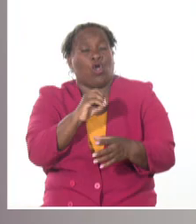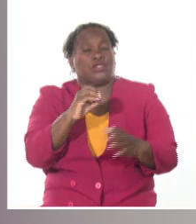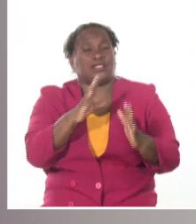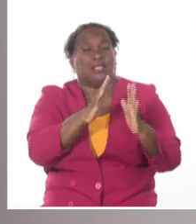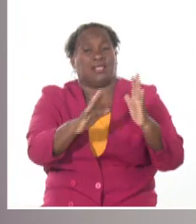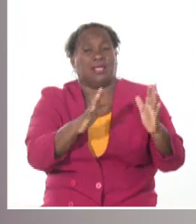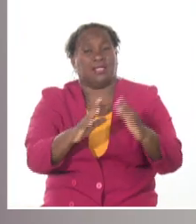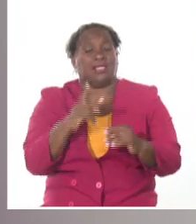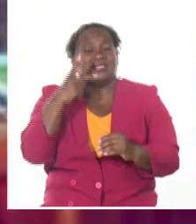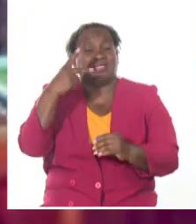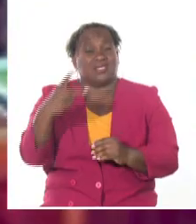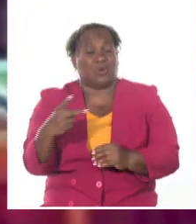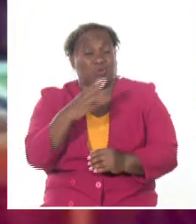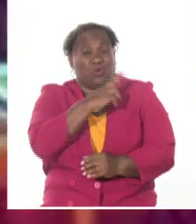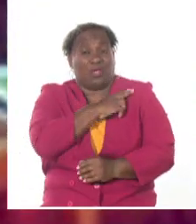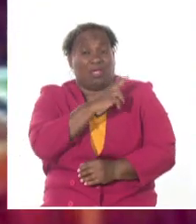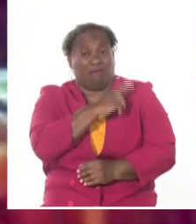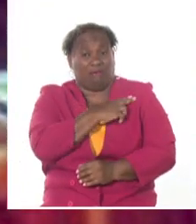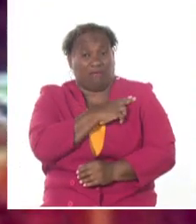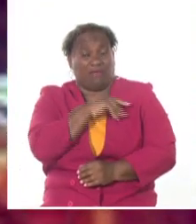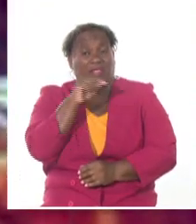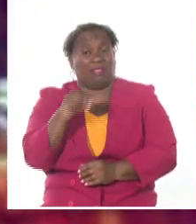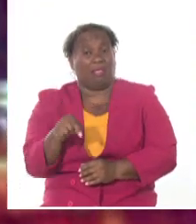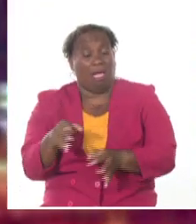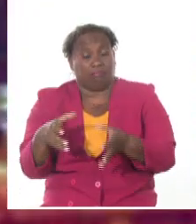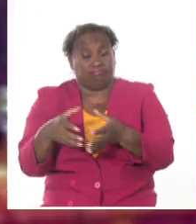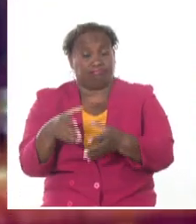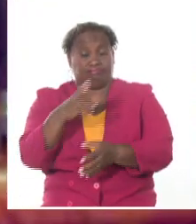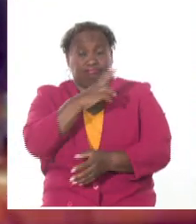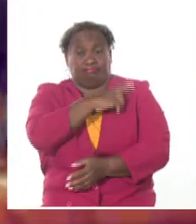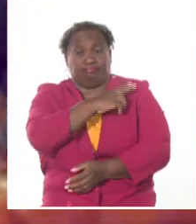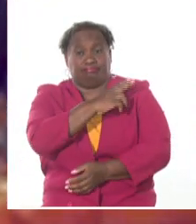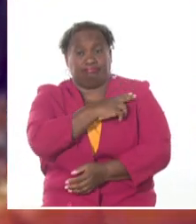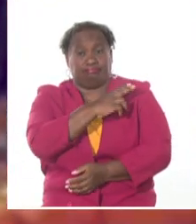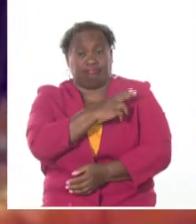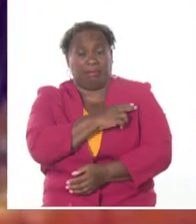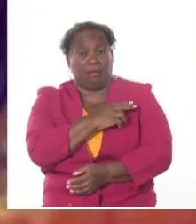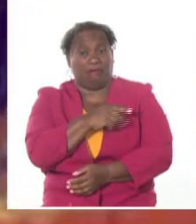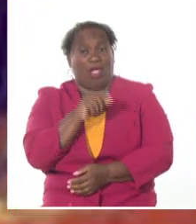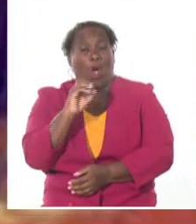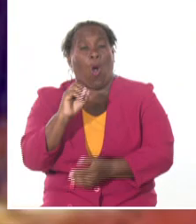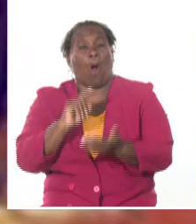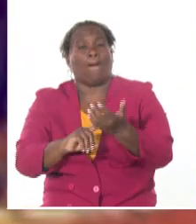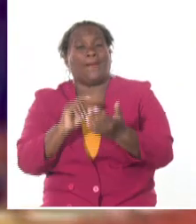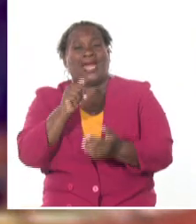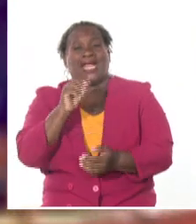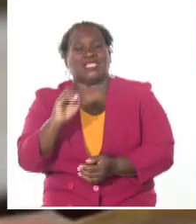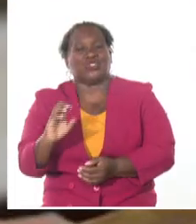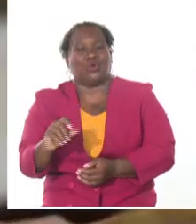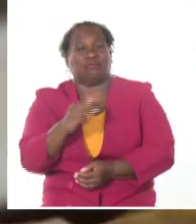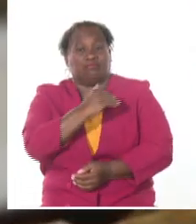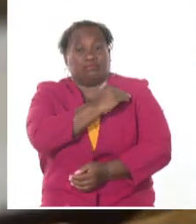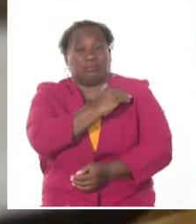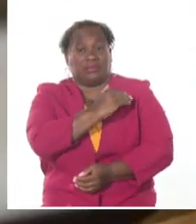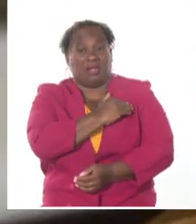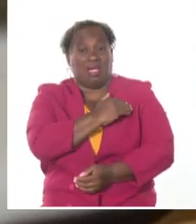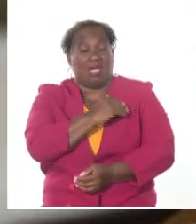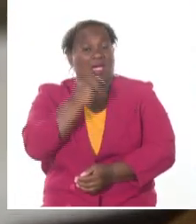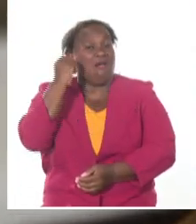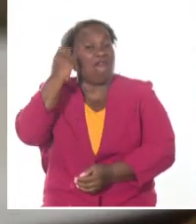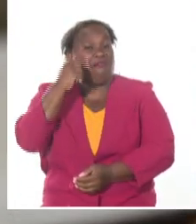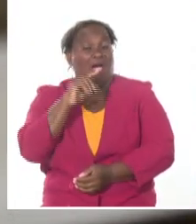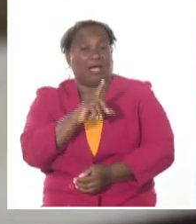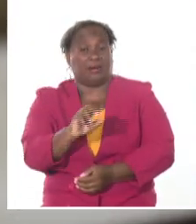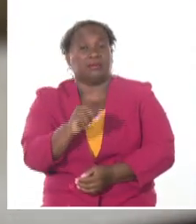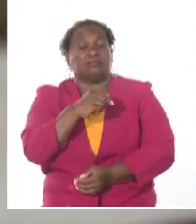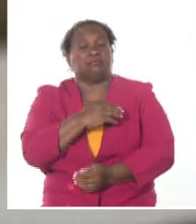dirección de ingeniería y segundo jefe del Estado Mayor general jefe de la dirección de operaciones como oficial de las fuerzas armadas revolucionarias fue